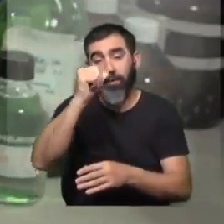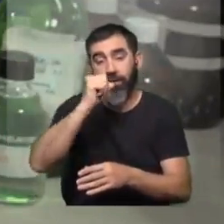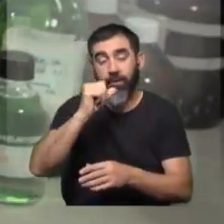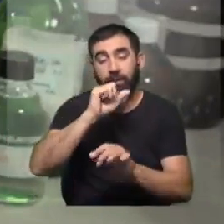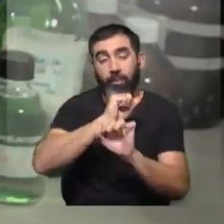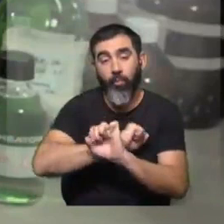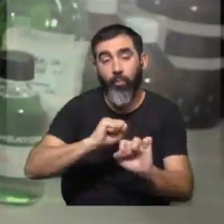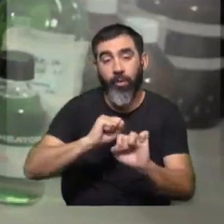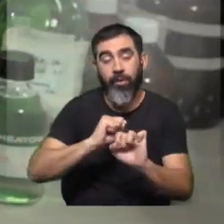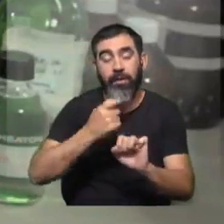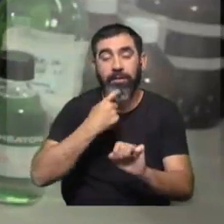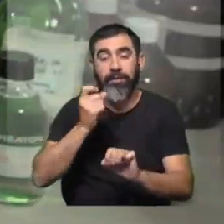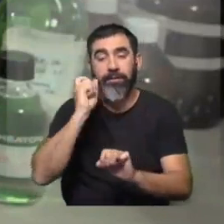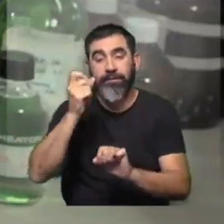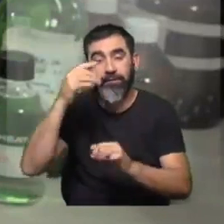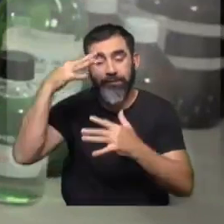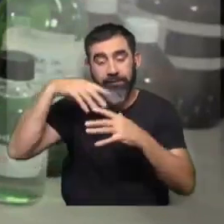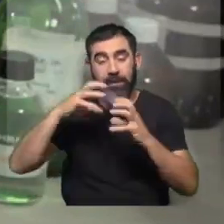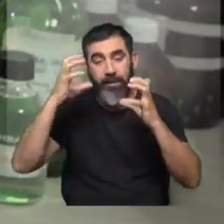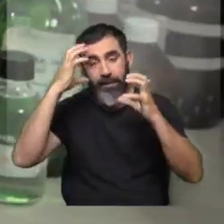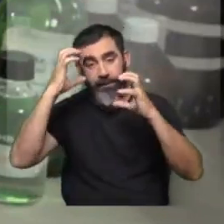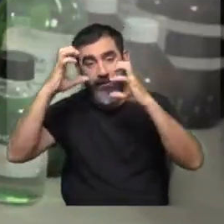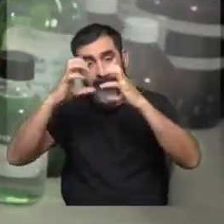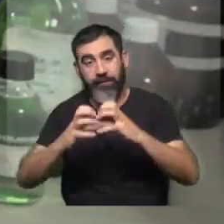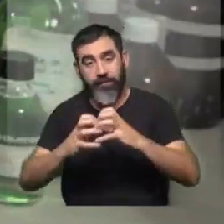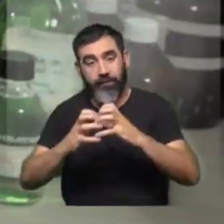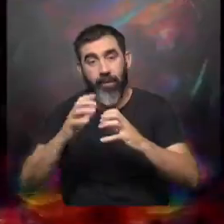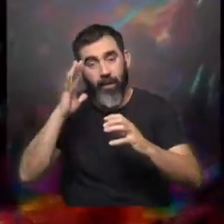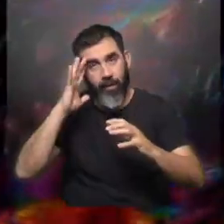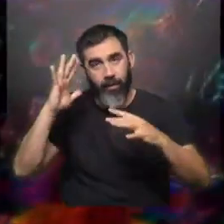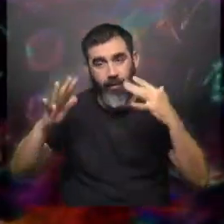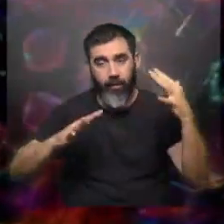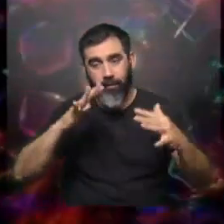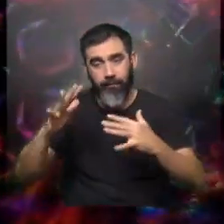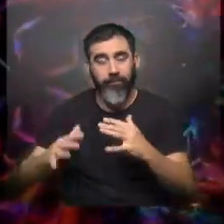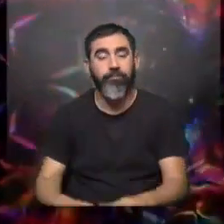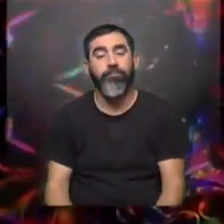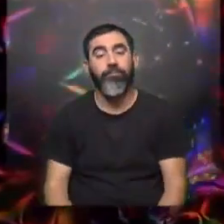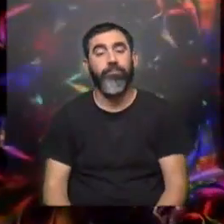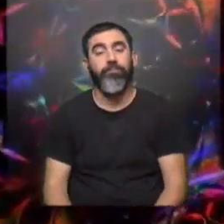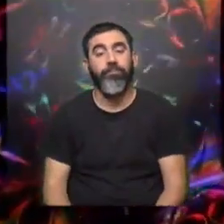a través de la sangre al cerebro, que es donde va a tener su efecto psicodélico.